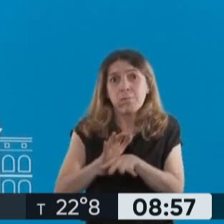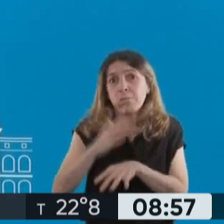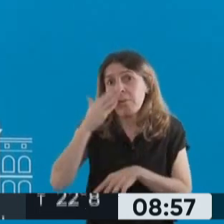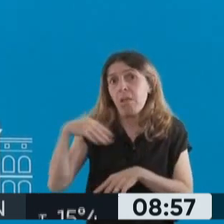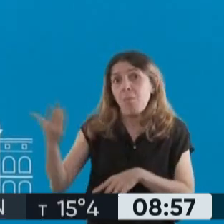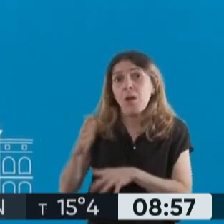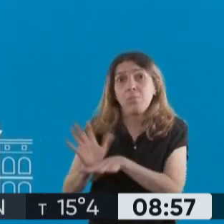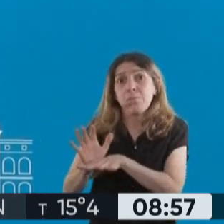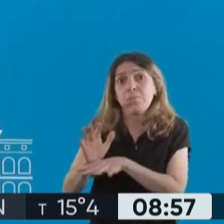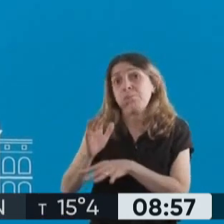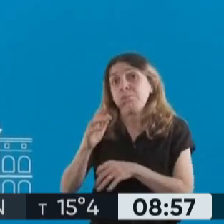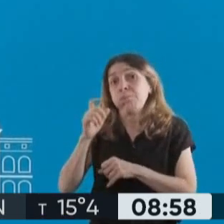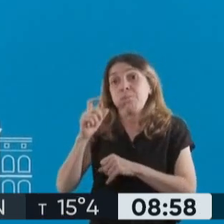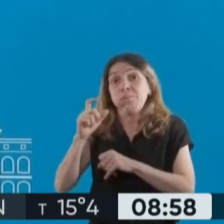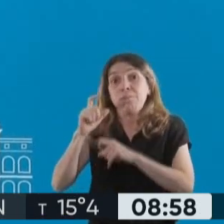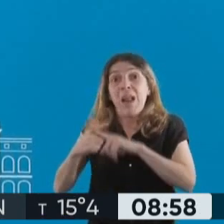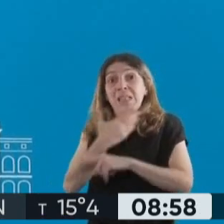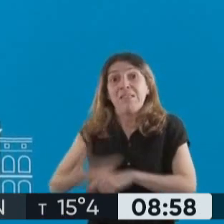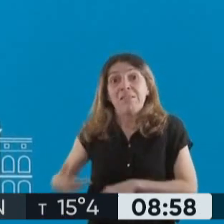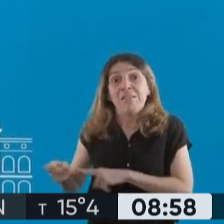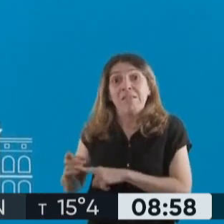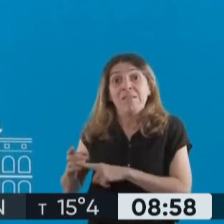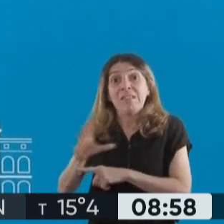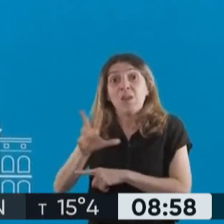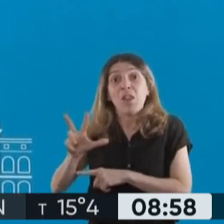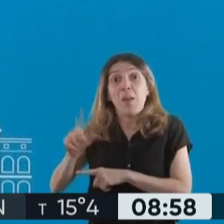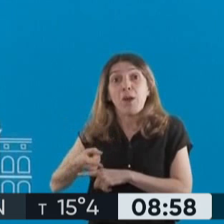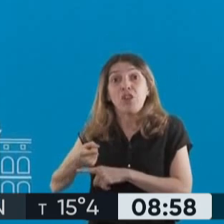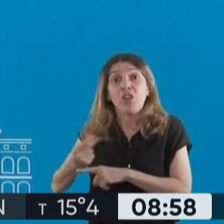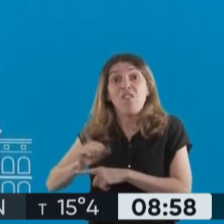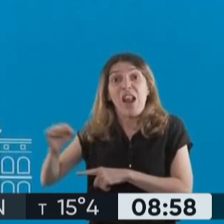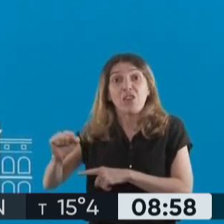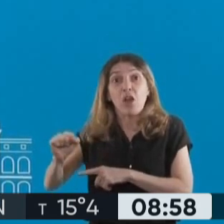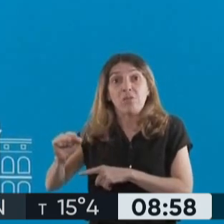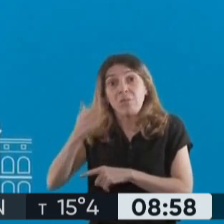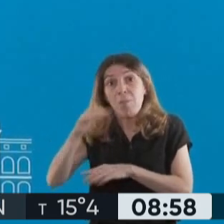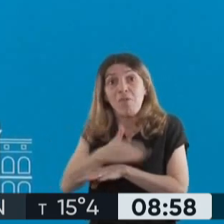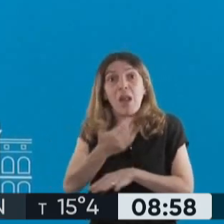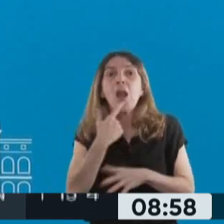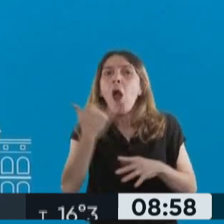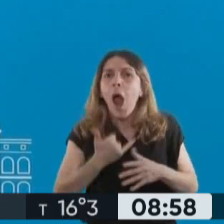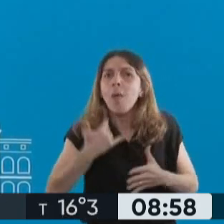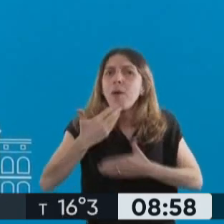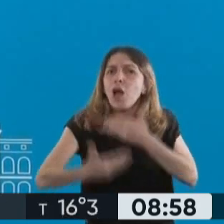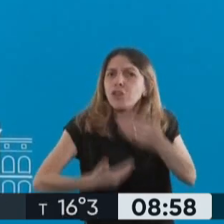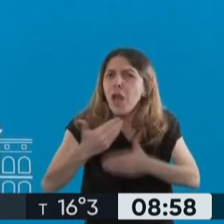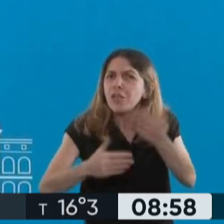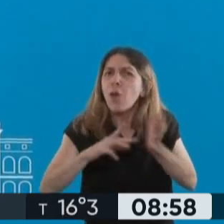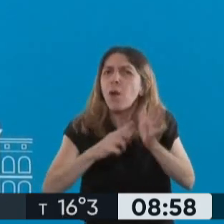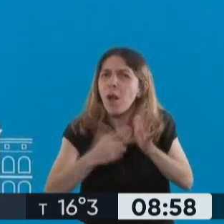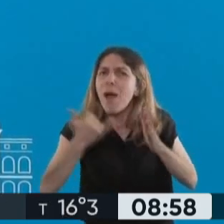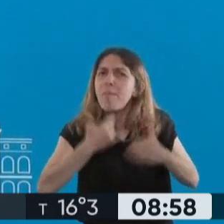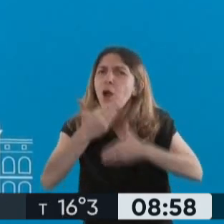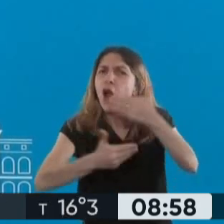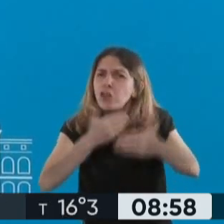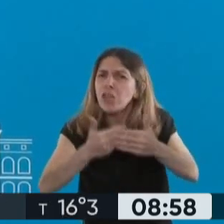un 53% de inflación. Entonces, no decimos que las cosas se resuelven de un día para el otro, decimos que son problemas, que son procesos que tienen razones